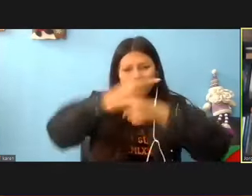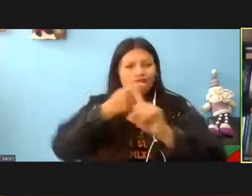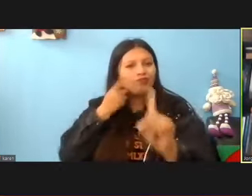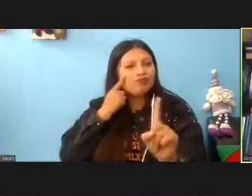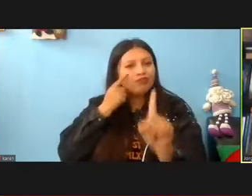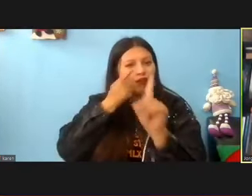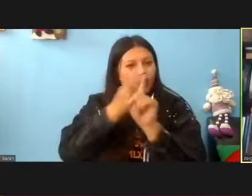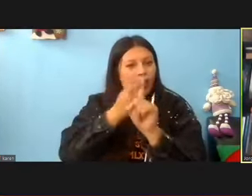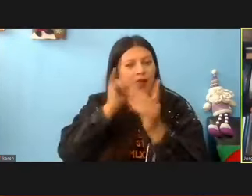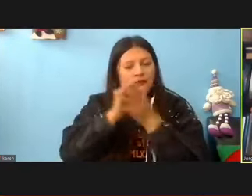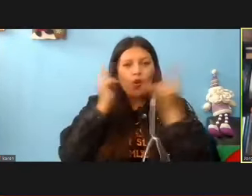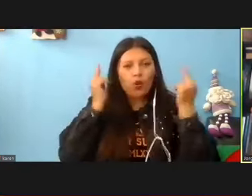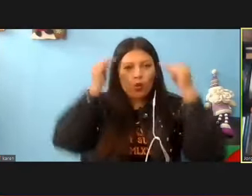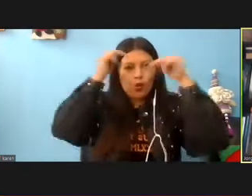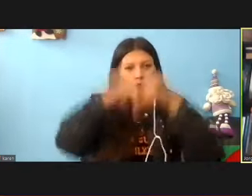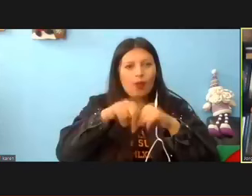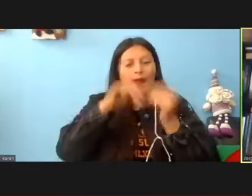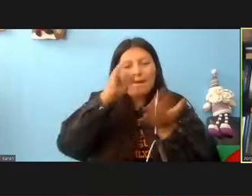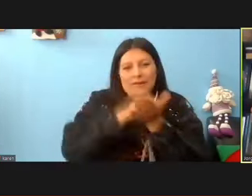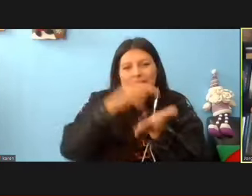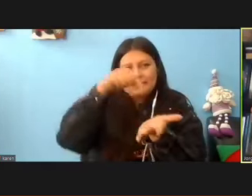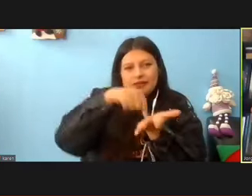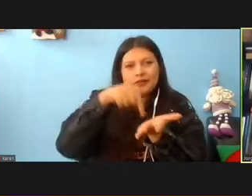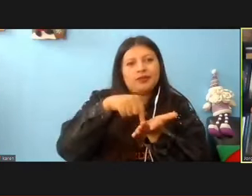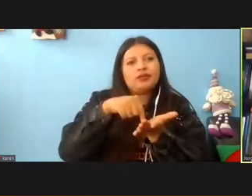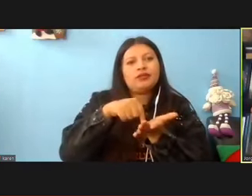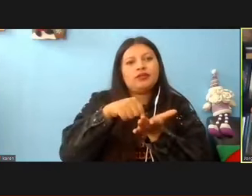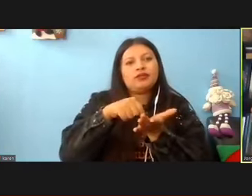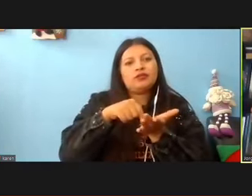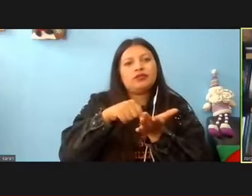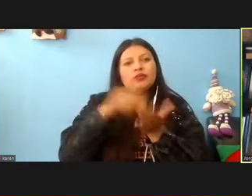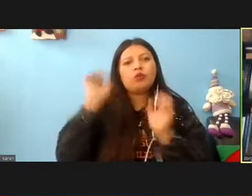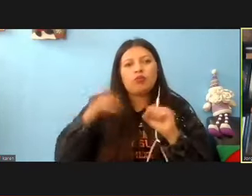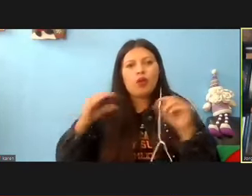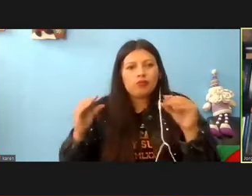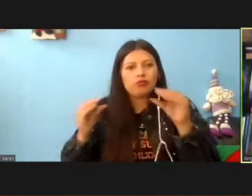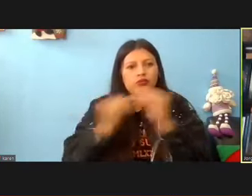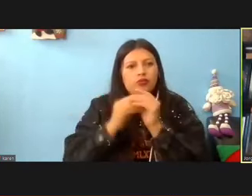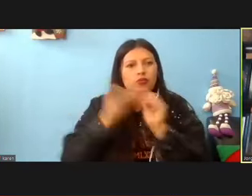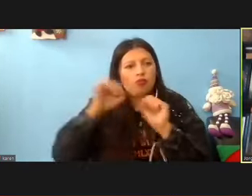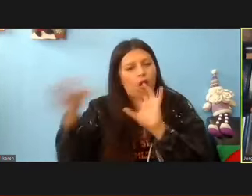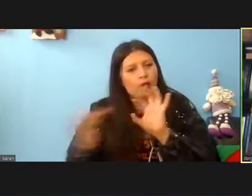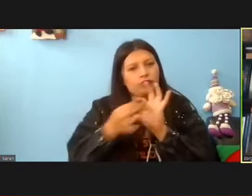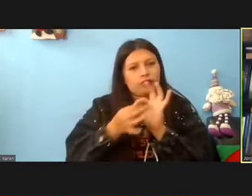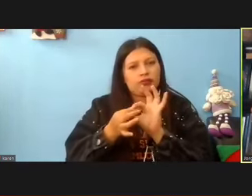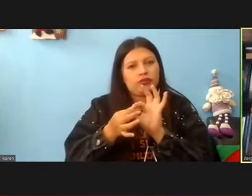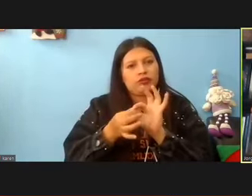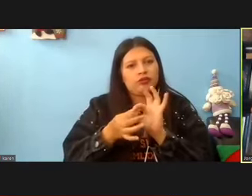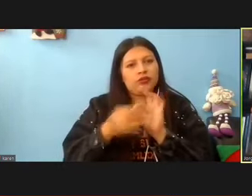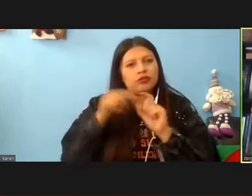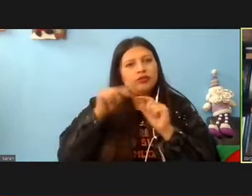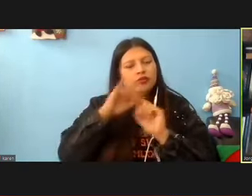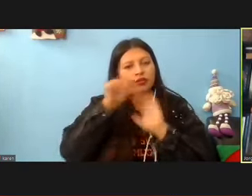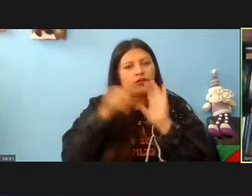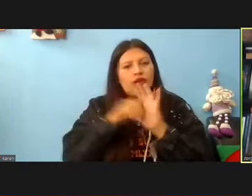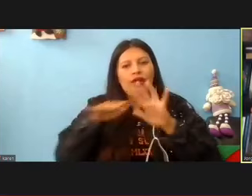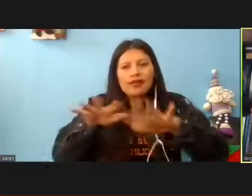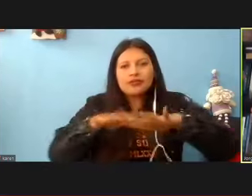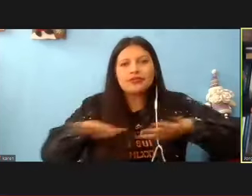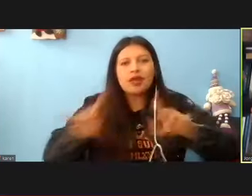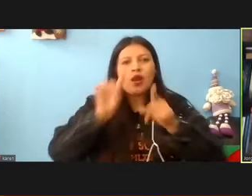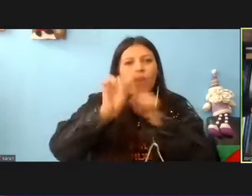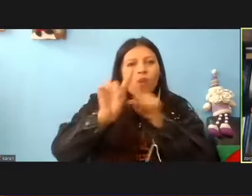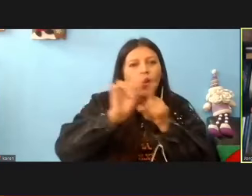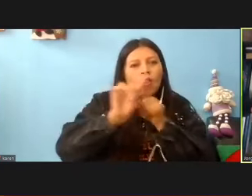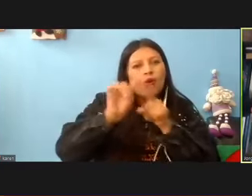del encuentro y es precisamente poder articular, poder vincular en este escenario distinto tipo